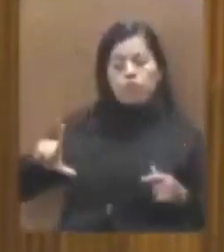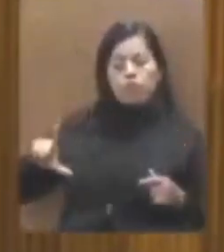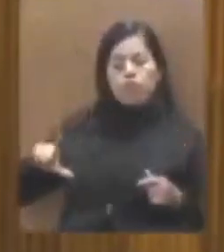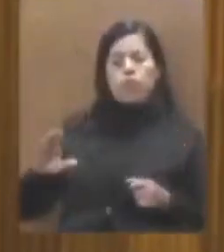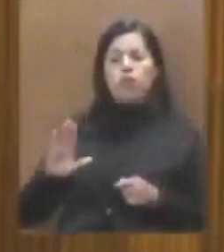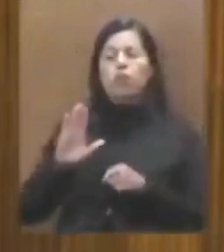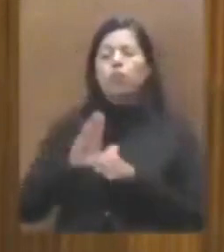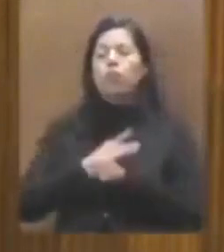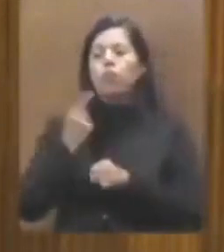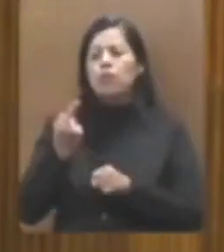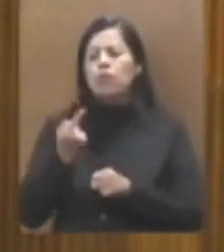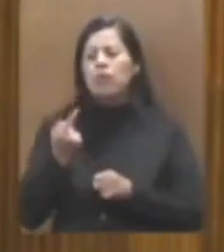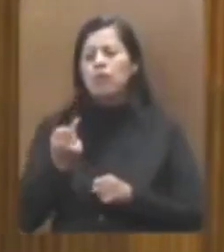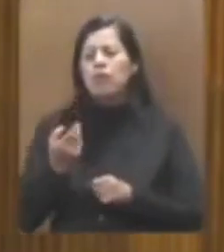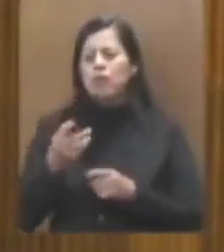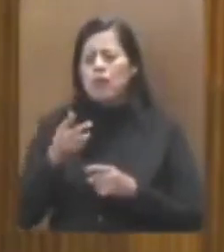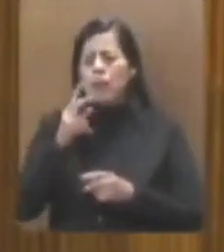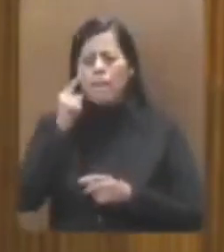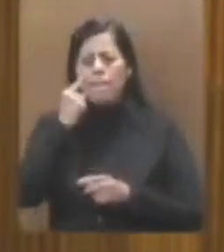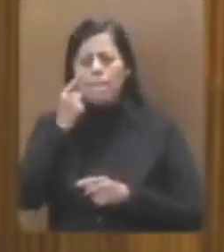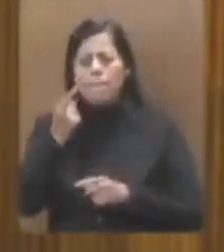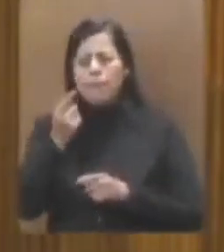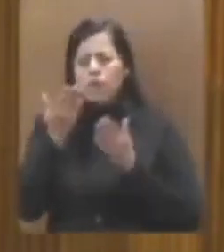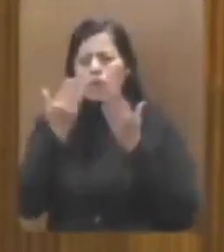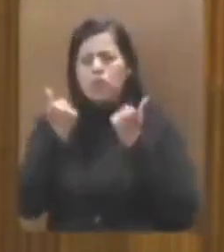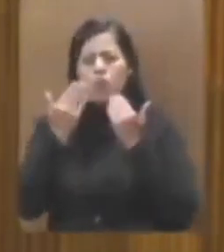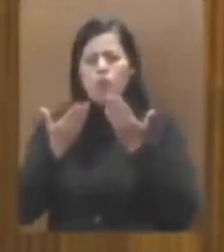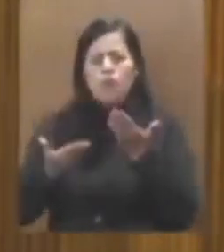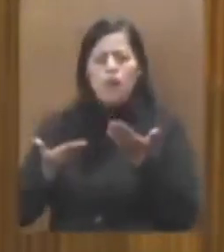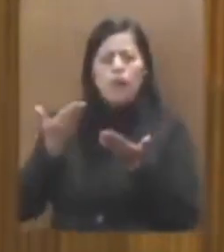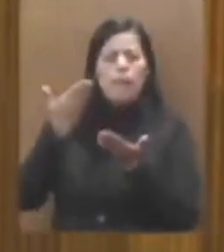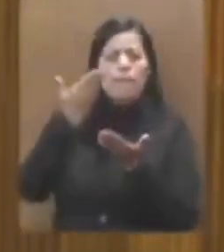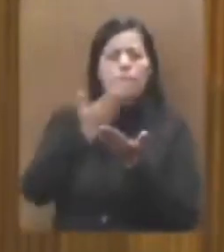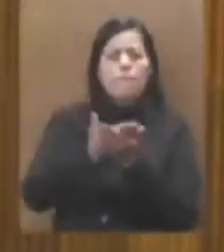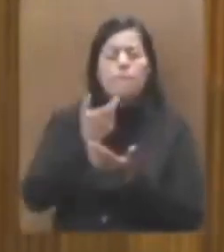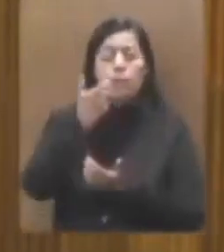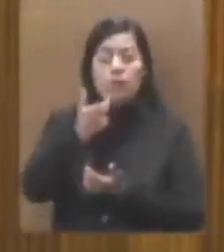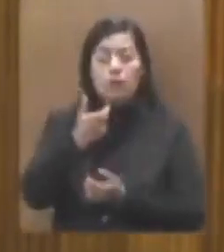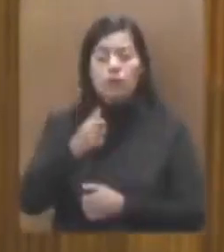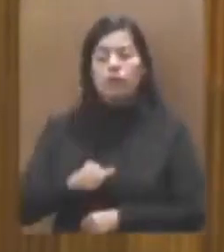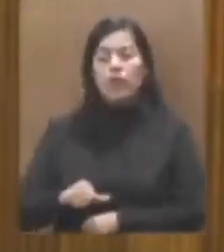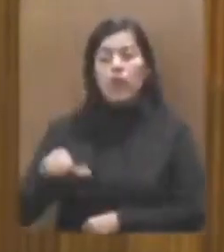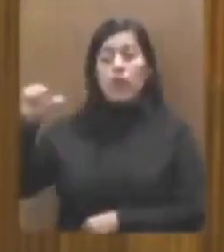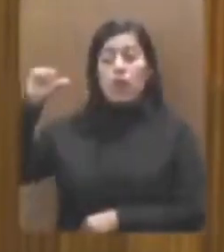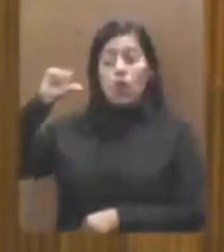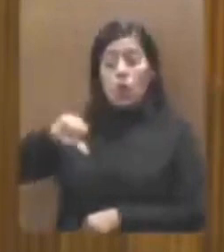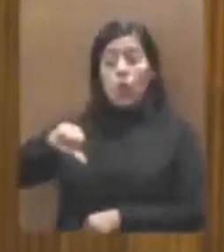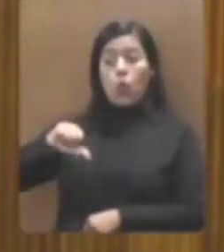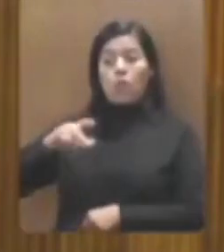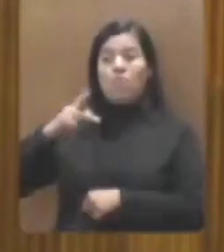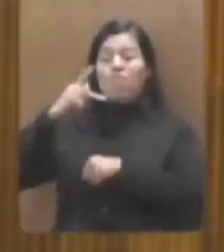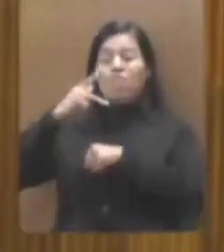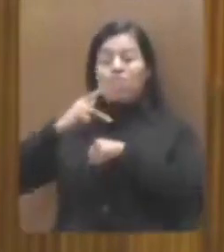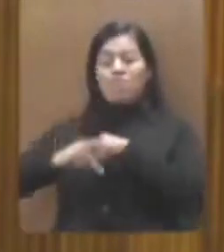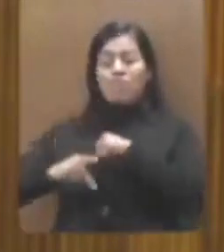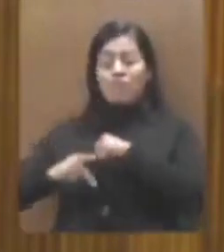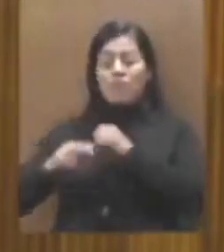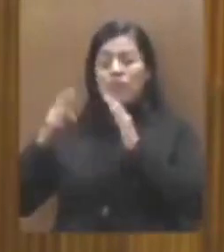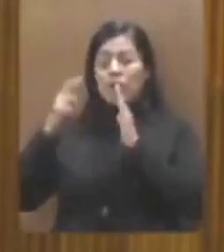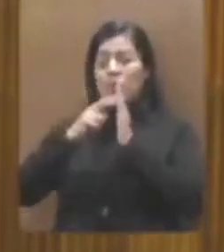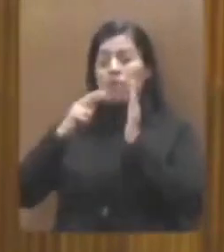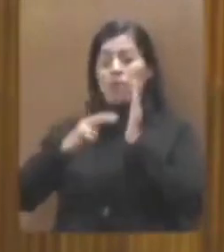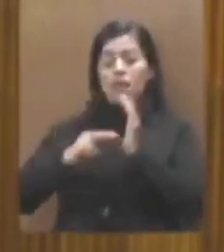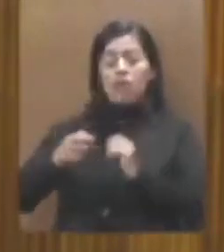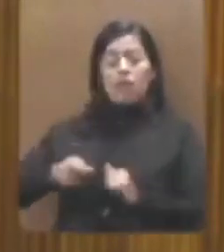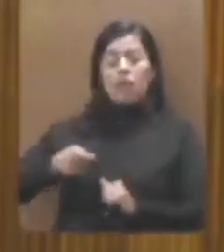si entiendo bien lo que salió en los medios de comunicación no había presentado el presupuesto el día de hoy estamos violando la regla